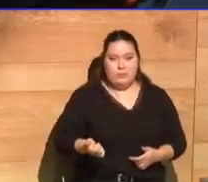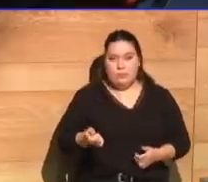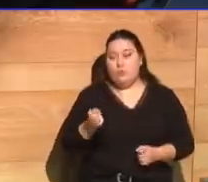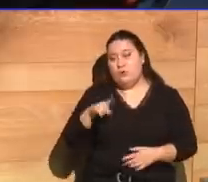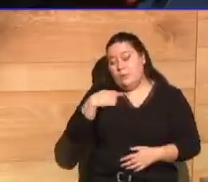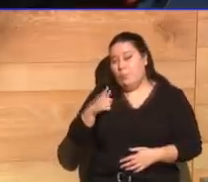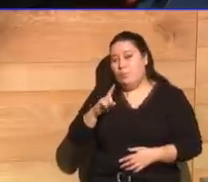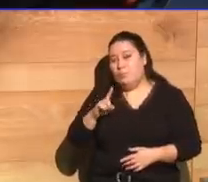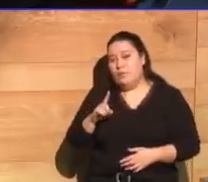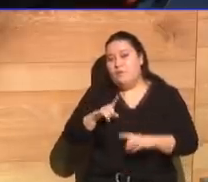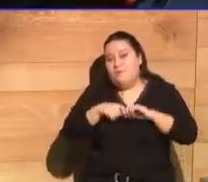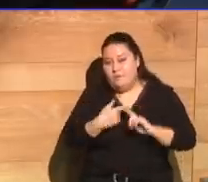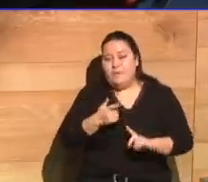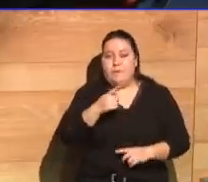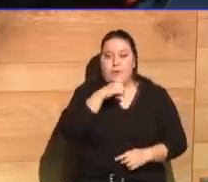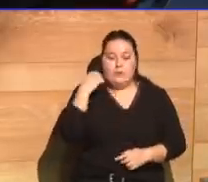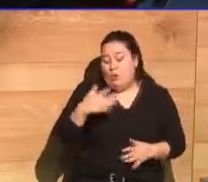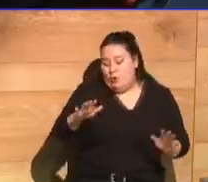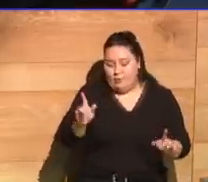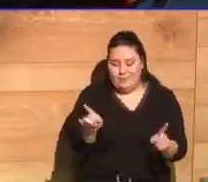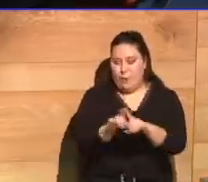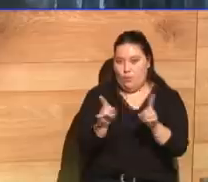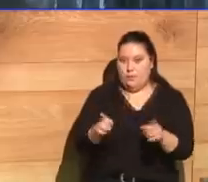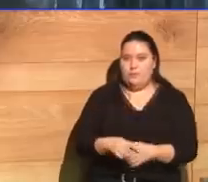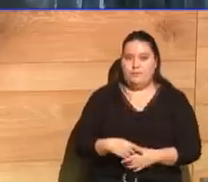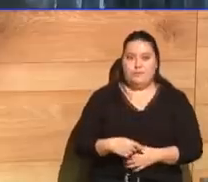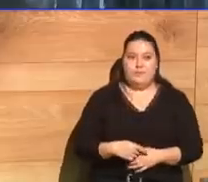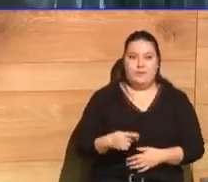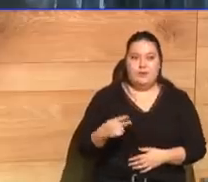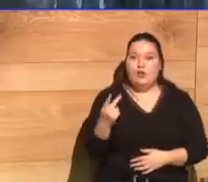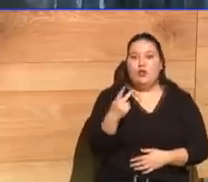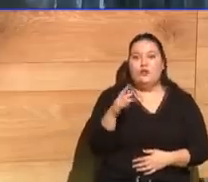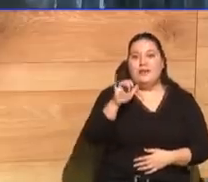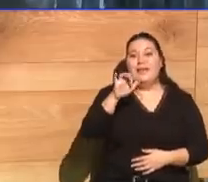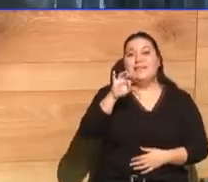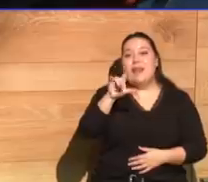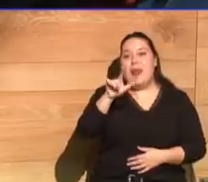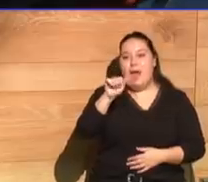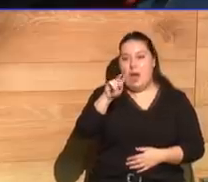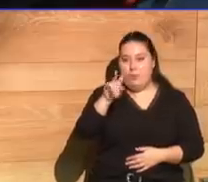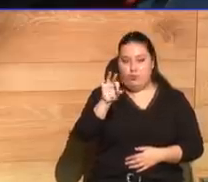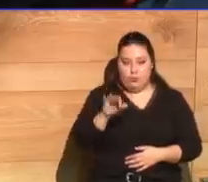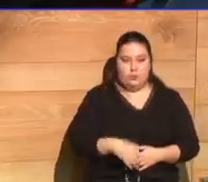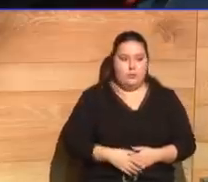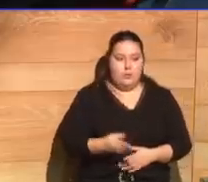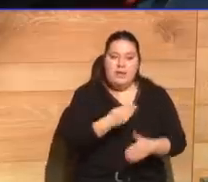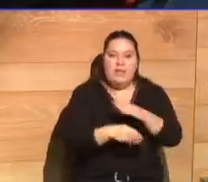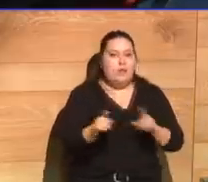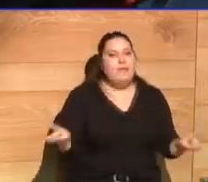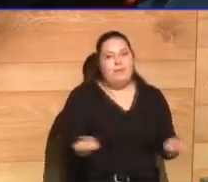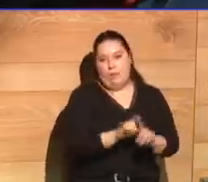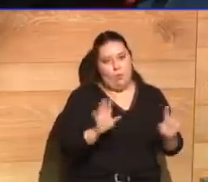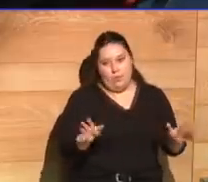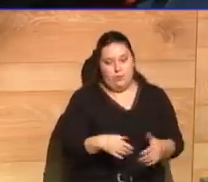ascendencia es rusa, ¿eh? No te estoy diciendo. Pues de donde fuera. Y eslavos los dos. Lo que mide cada uno sí es importante, pero donde ha nacido da igual,